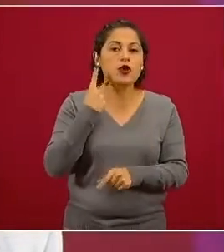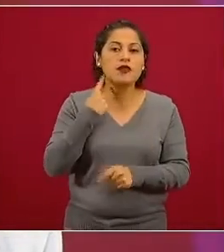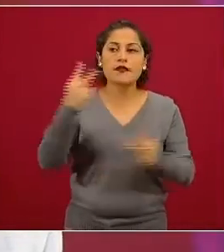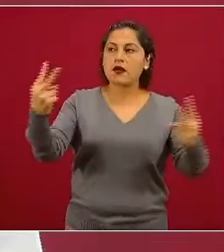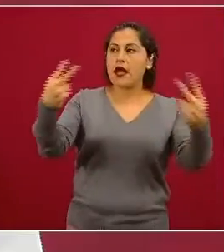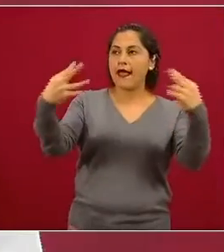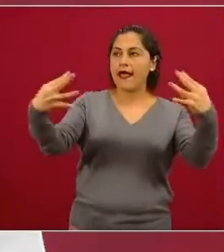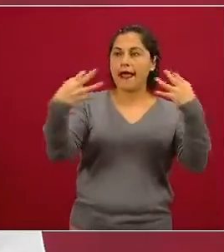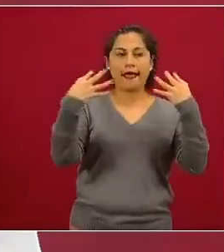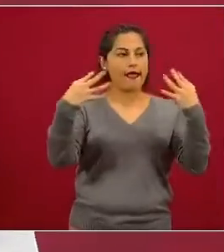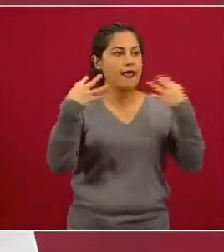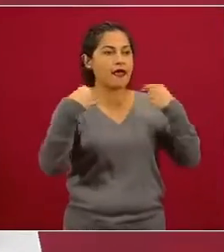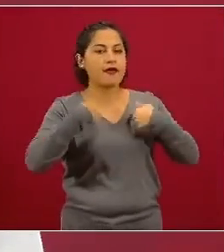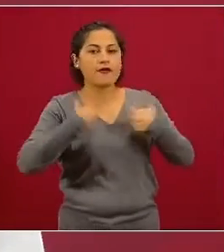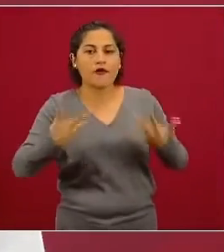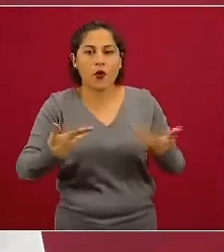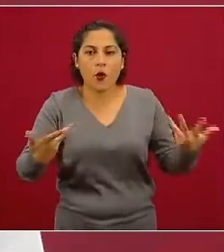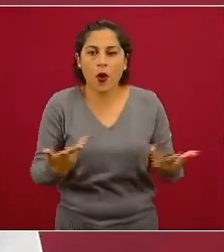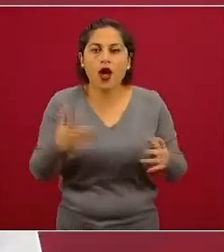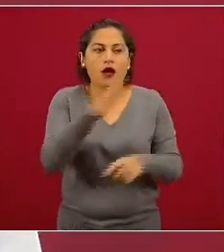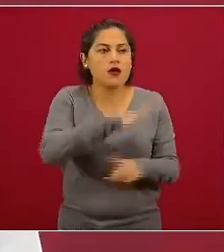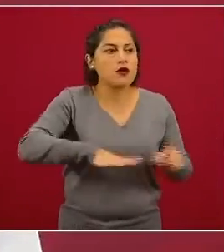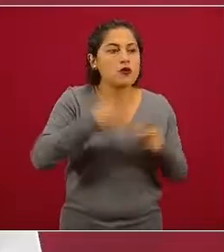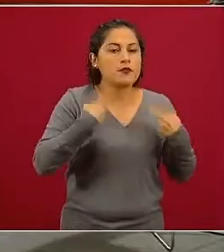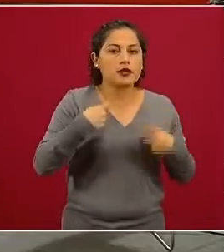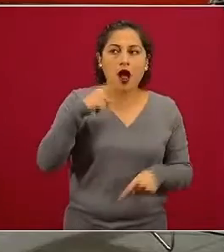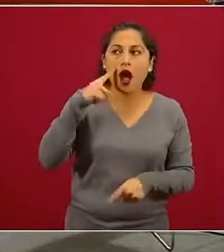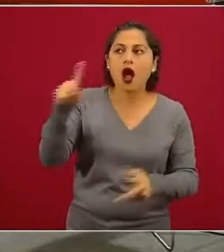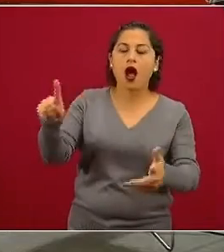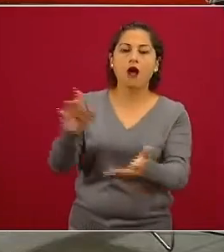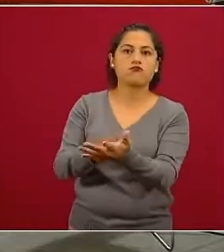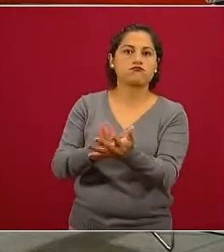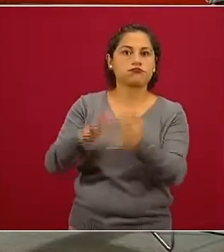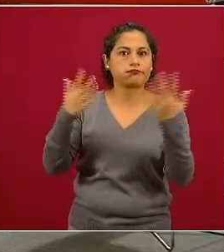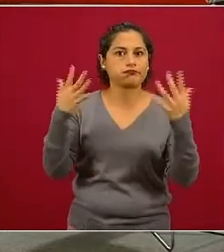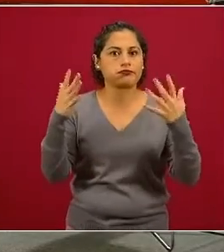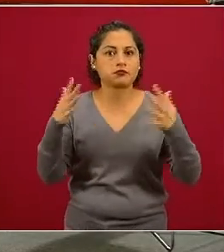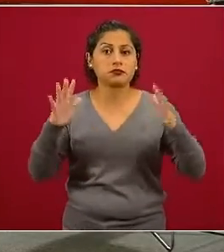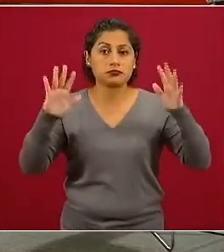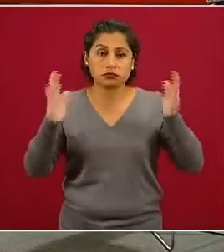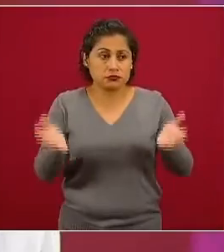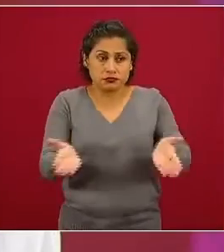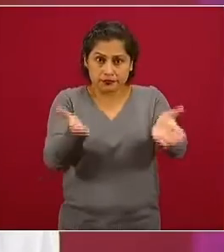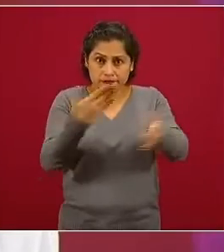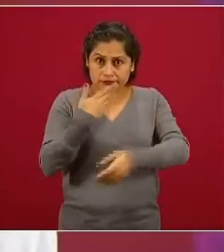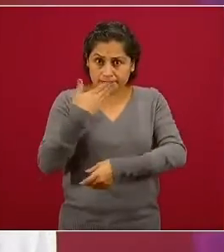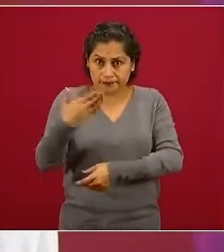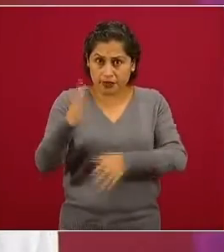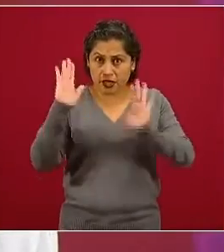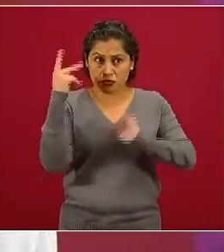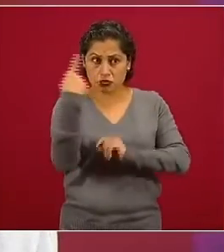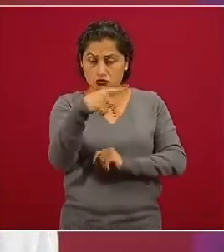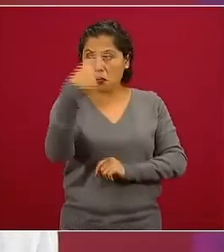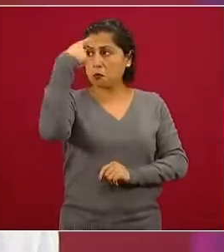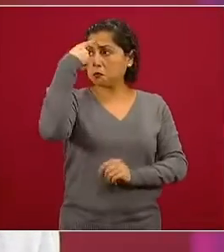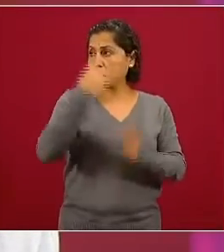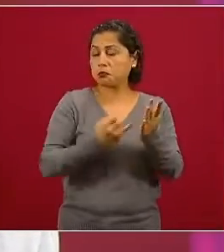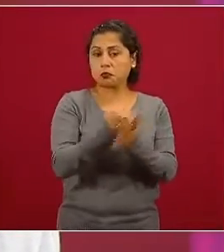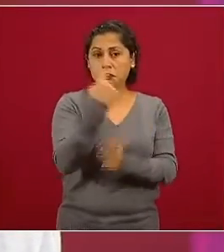Cualquier partido político tiene derecho a expresarse o a hacer acciones según corresponda o según se apegue a la